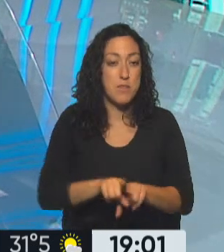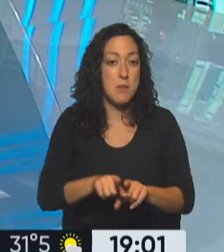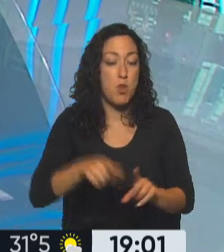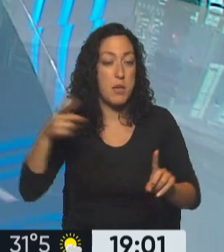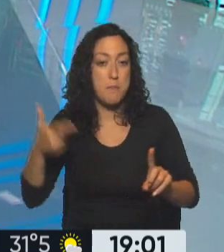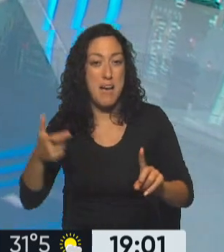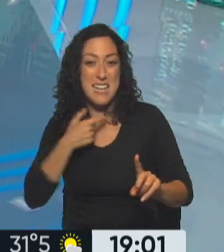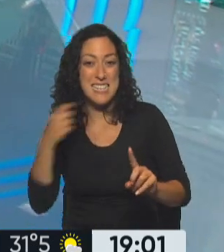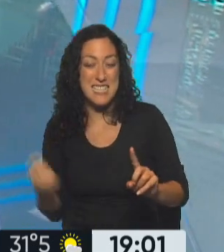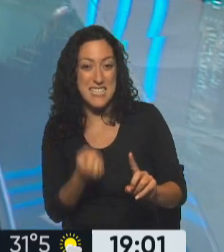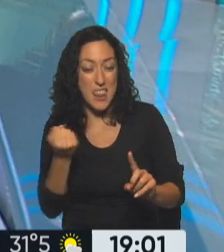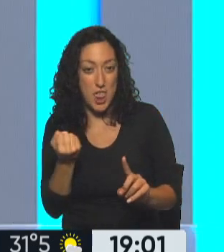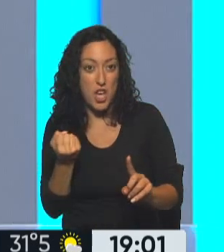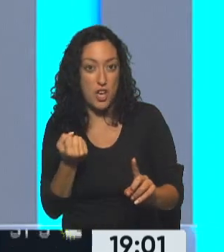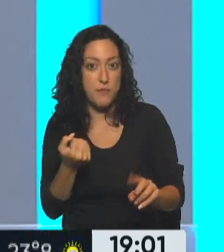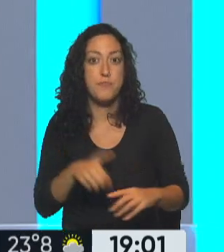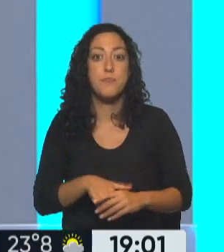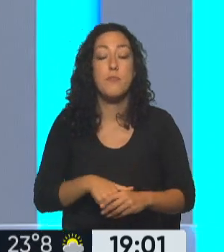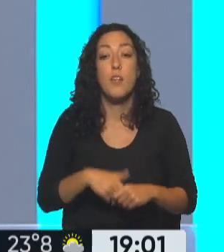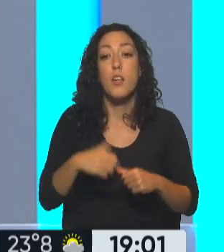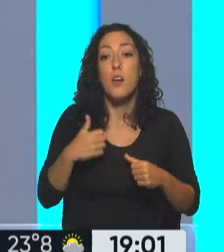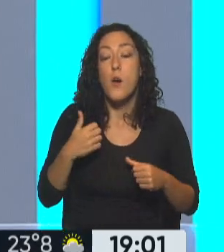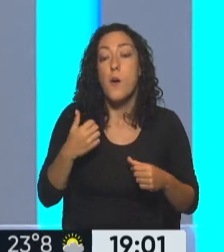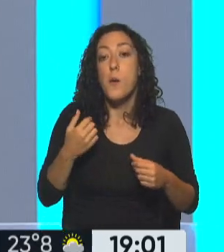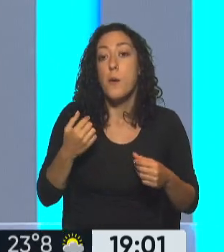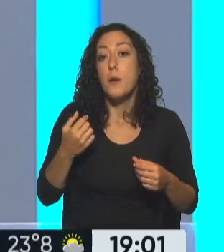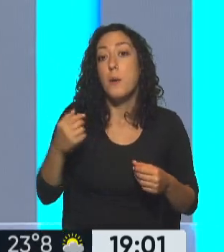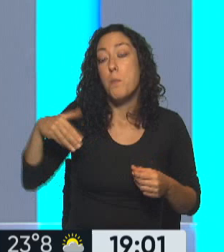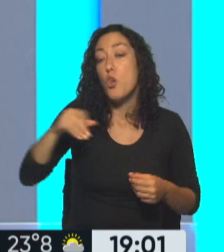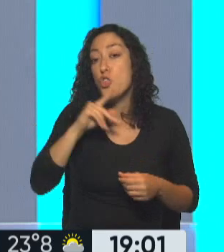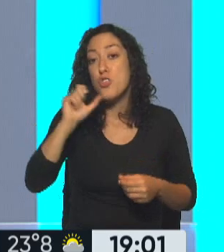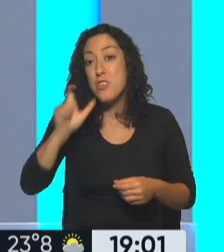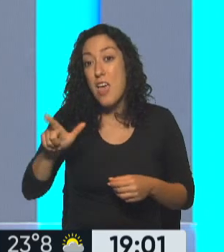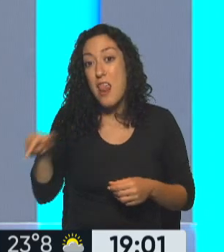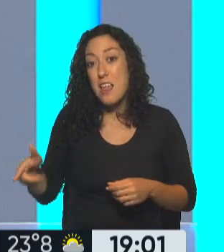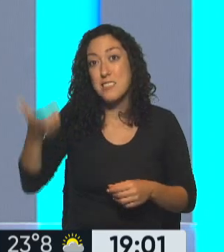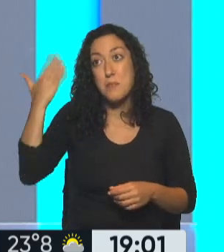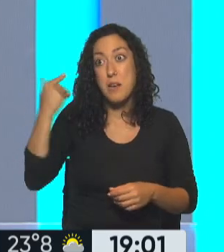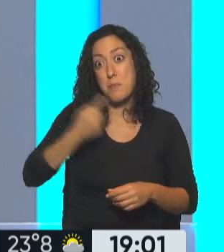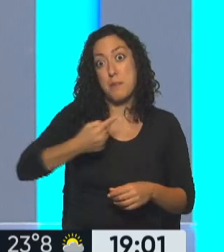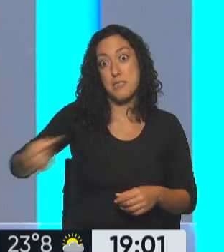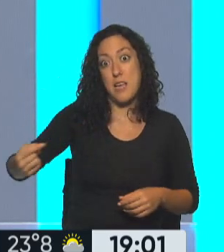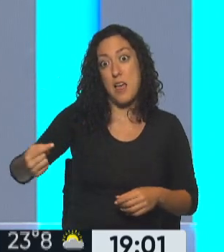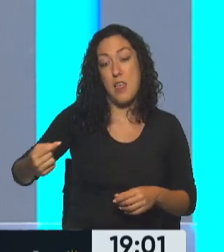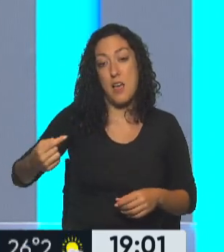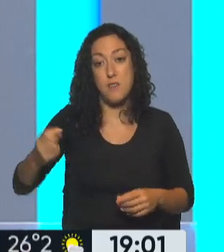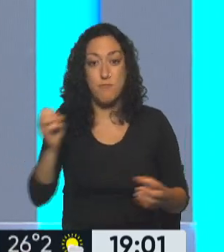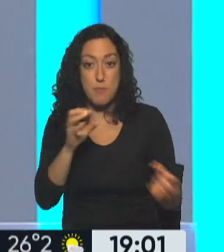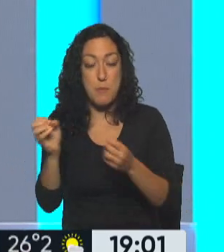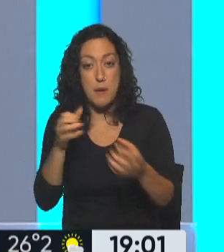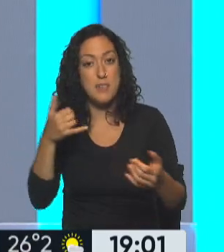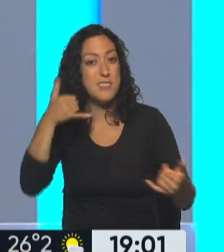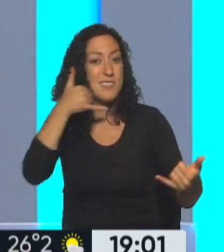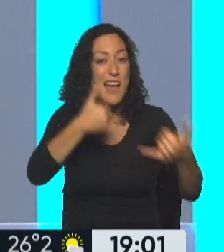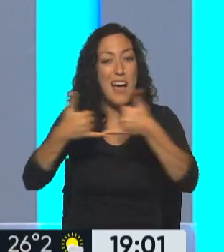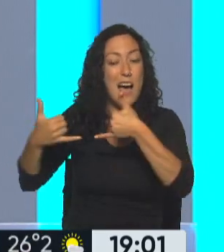magnicidio contra Cristina Fernández de Kirchner, a raíz de que Fernando Sabac Montiel la semana pasada mantuvo una comunicación telefónica con